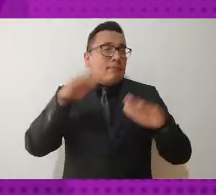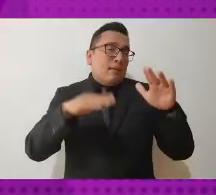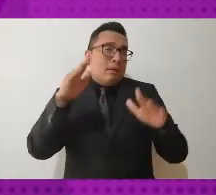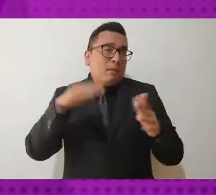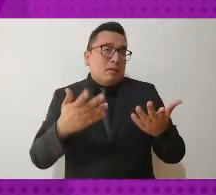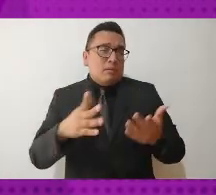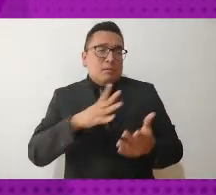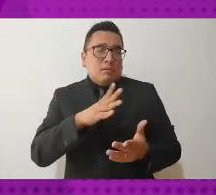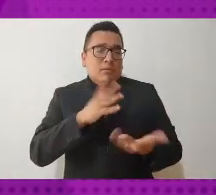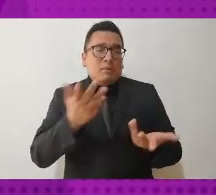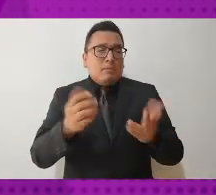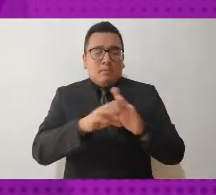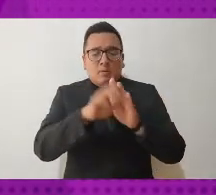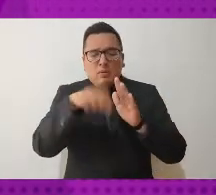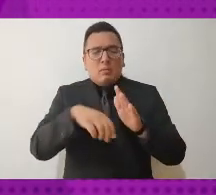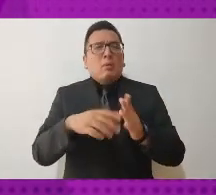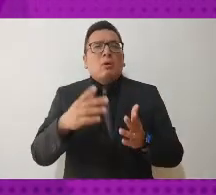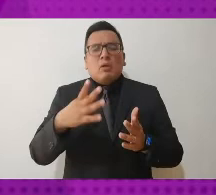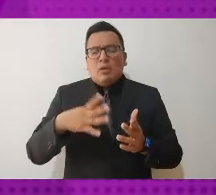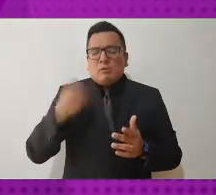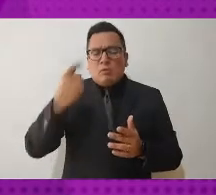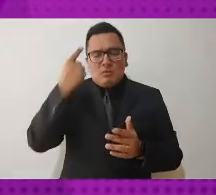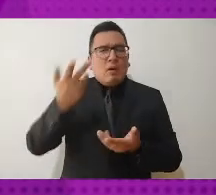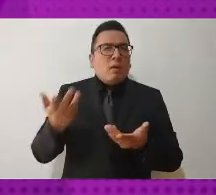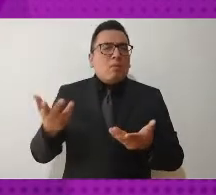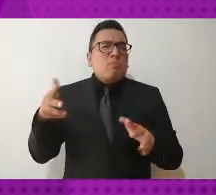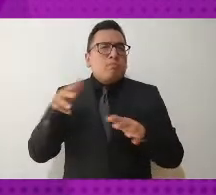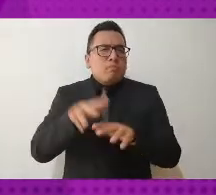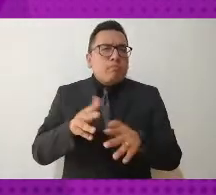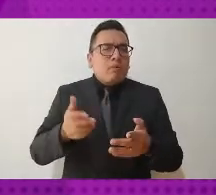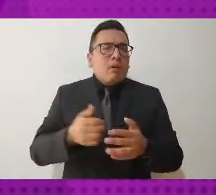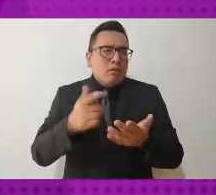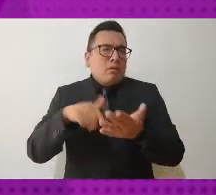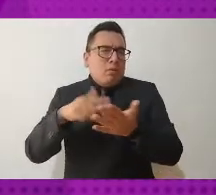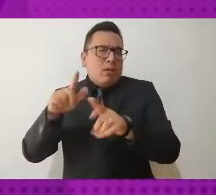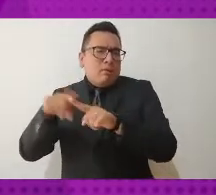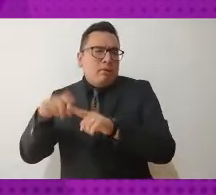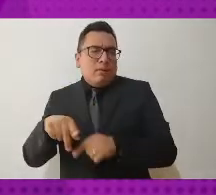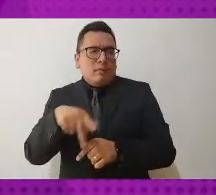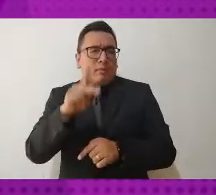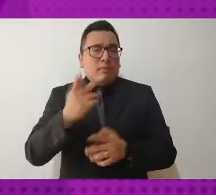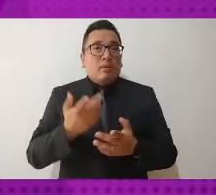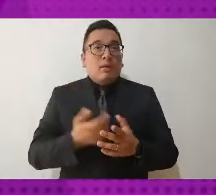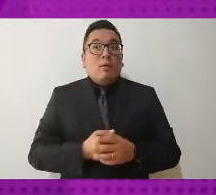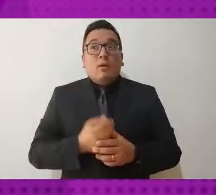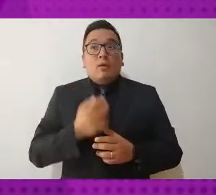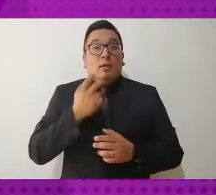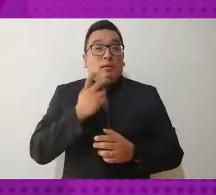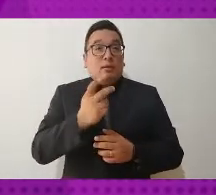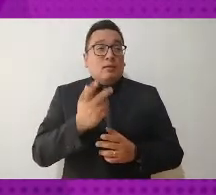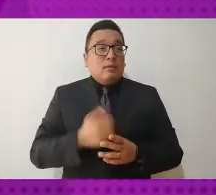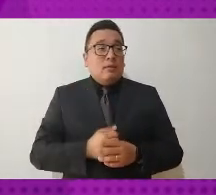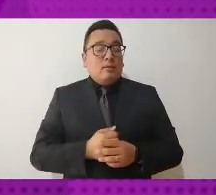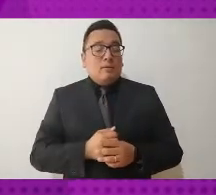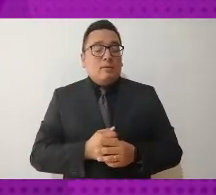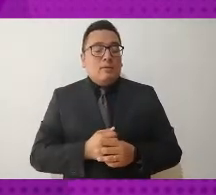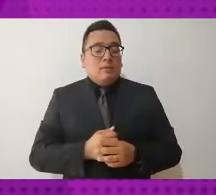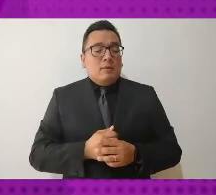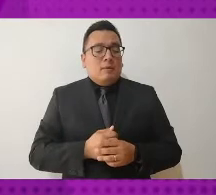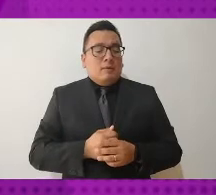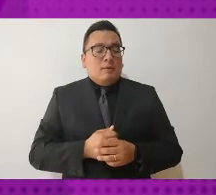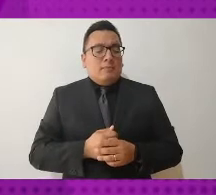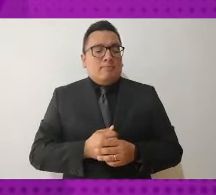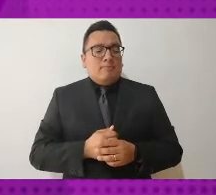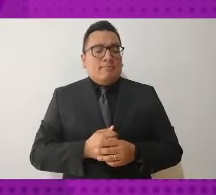Pues sí ha habido digamos inclusión con acciones afirmativas en algunos lugares pero esas acciones afirmativas se han Tornado